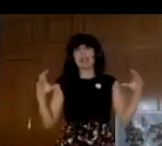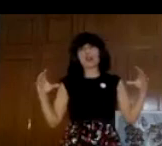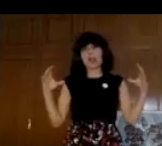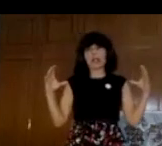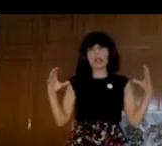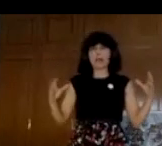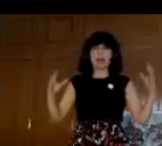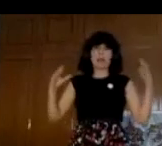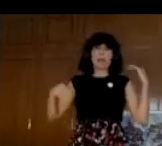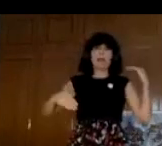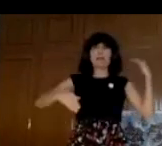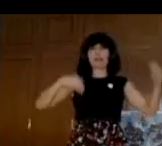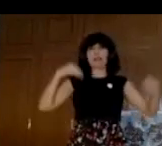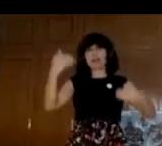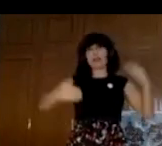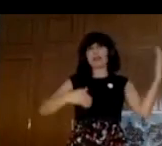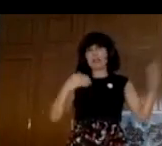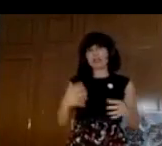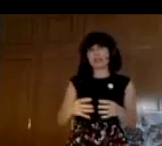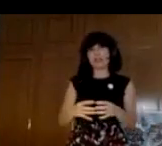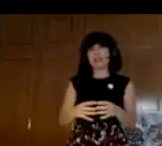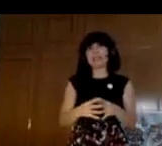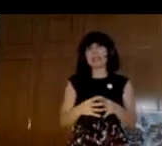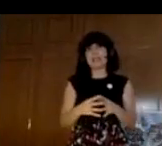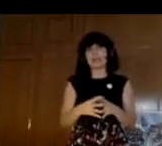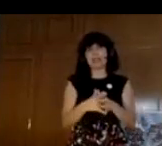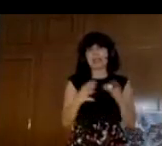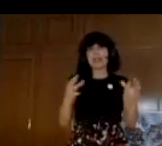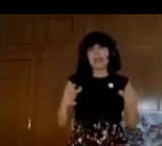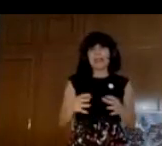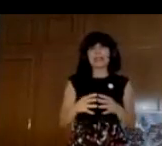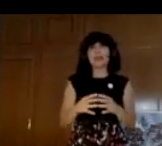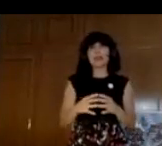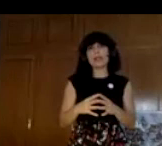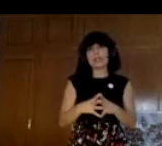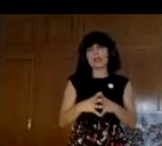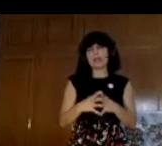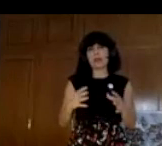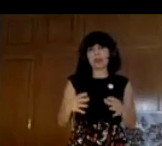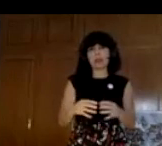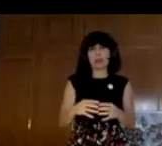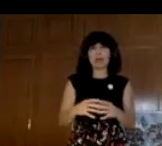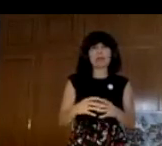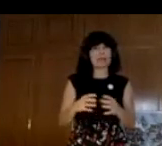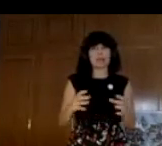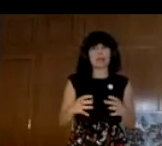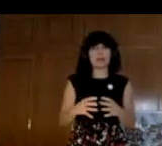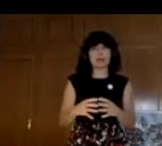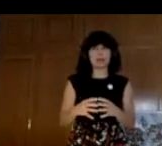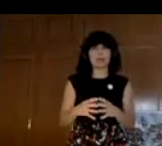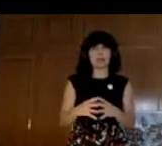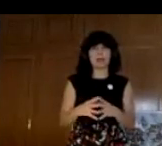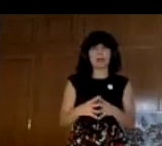año 2015 porque, claro, se suceden los cierres de fronteras, el cambio de actitudes dentro de la Unión Europea, pasan